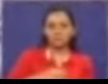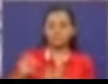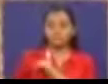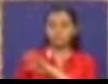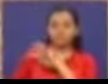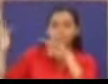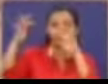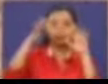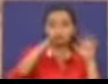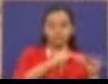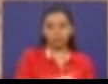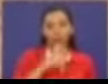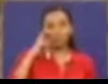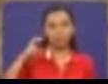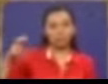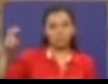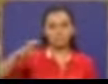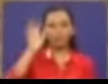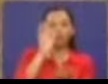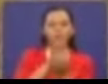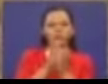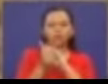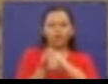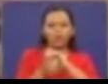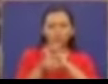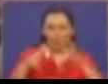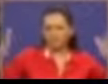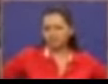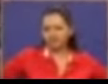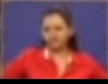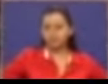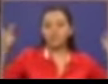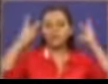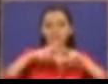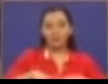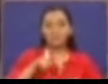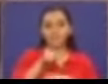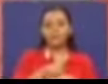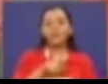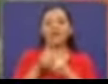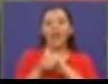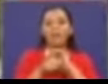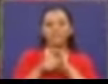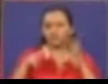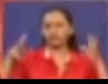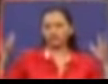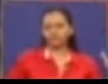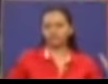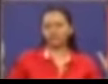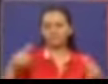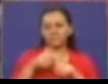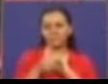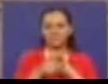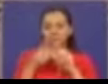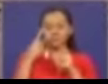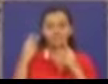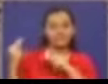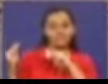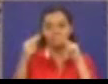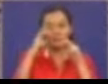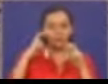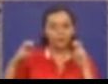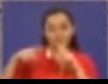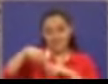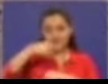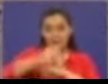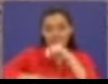observar tortugas gigantes y plantas únicas. Las Galápagos son uno de los mayores atractivos turísticos del Ecuador. Es así que este